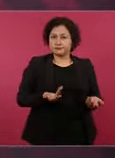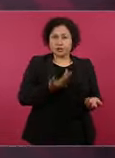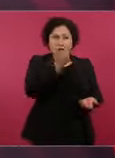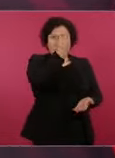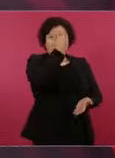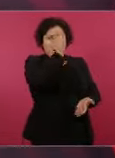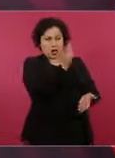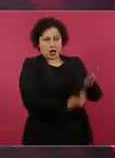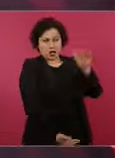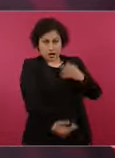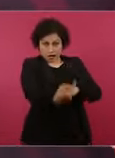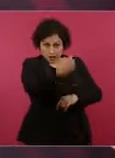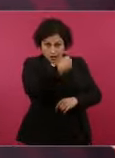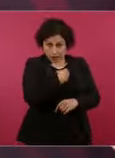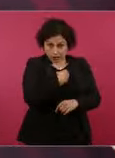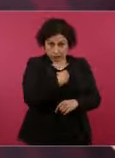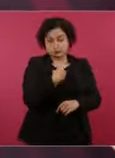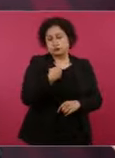respeto.